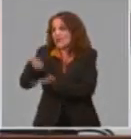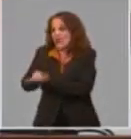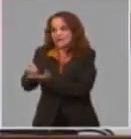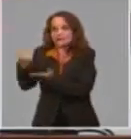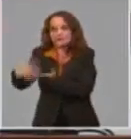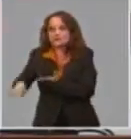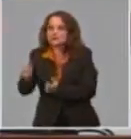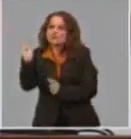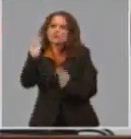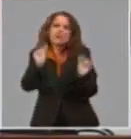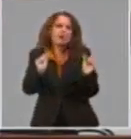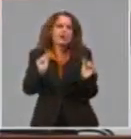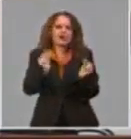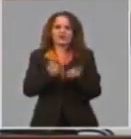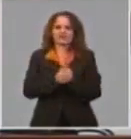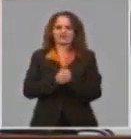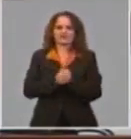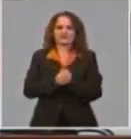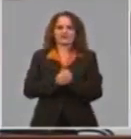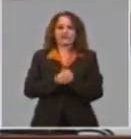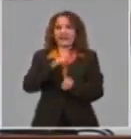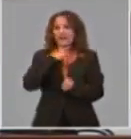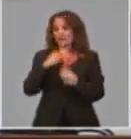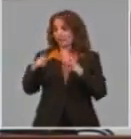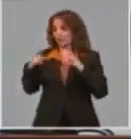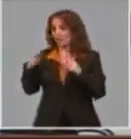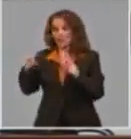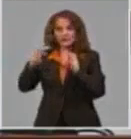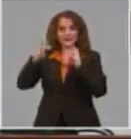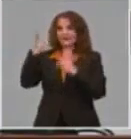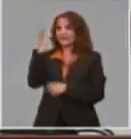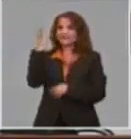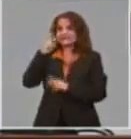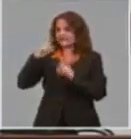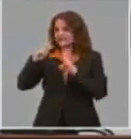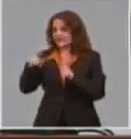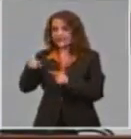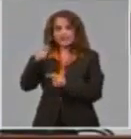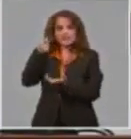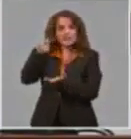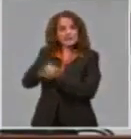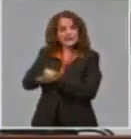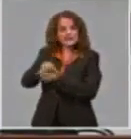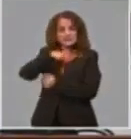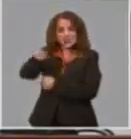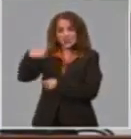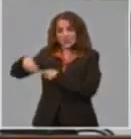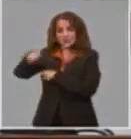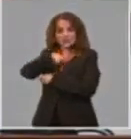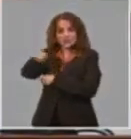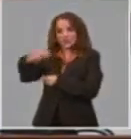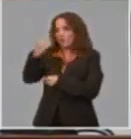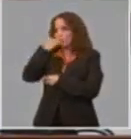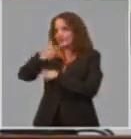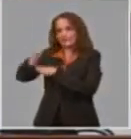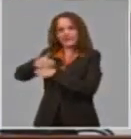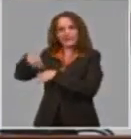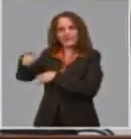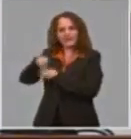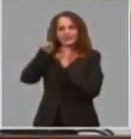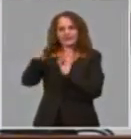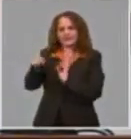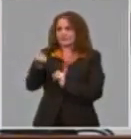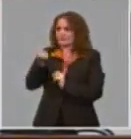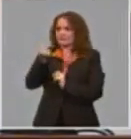pagar a dos veces, a tres veces, a cuatro veces el precio que le ponen esta gente por especulando con las cosas, que a un